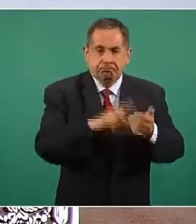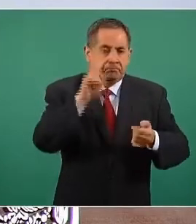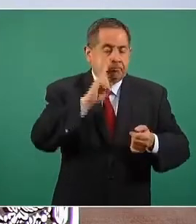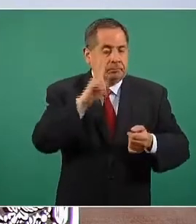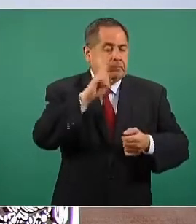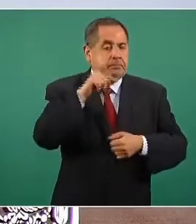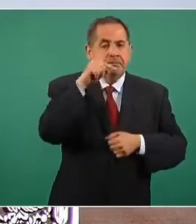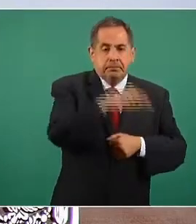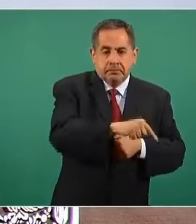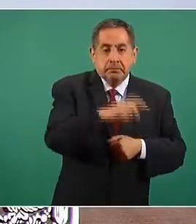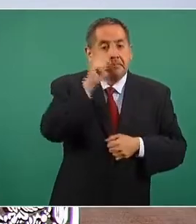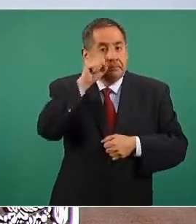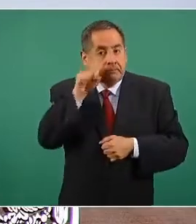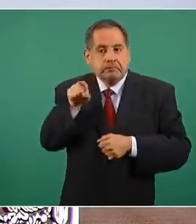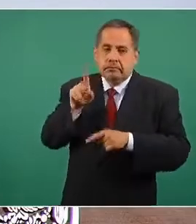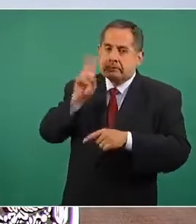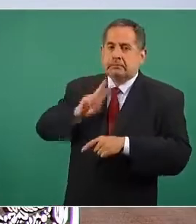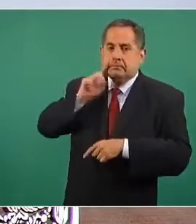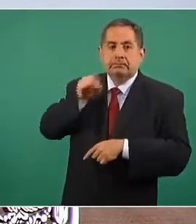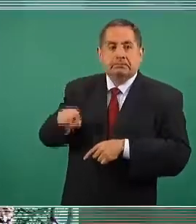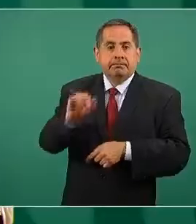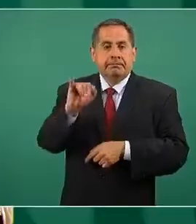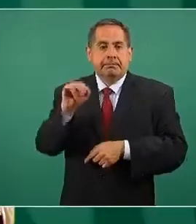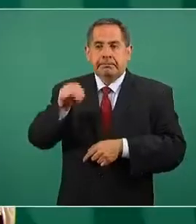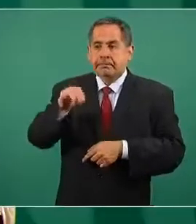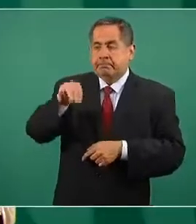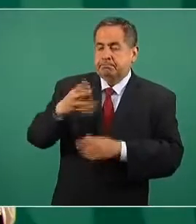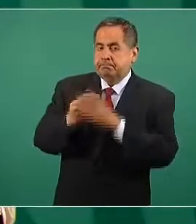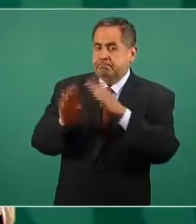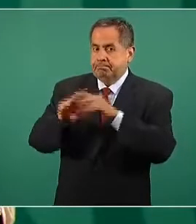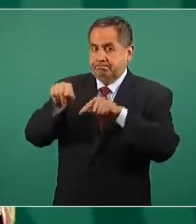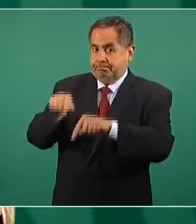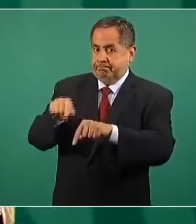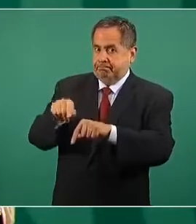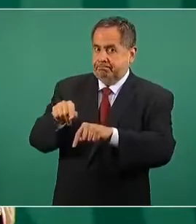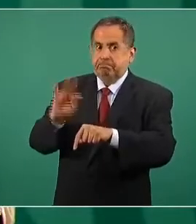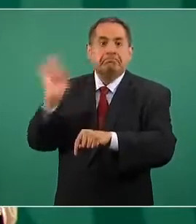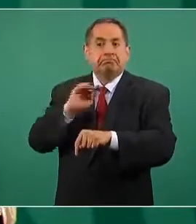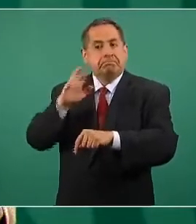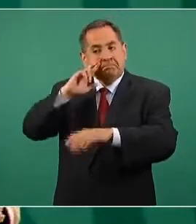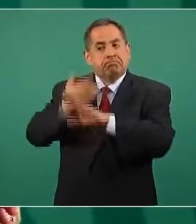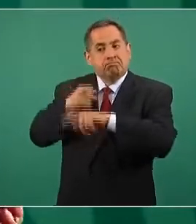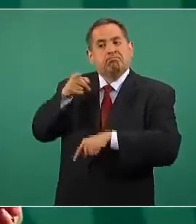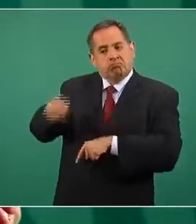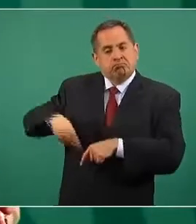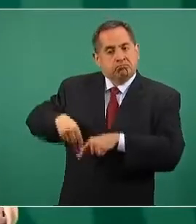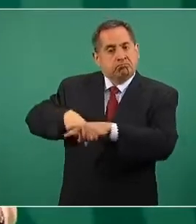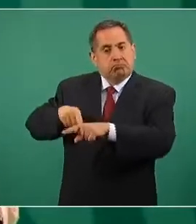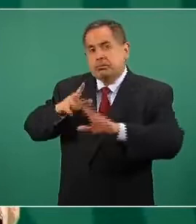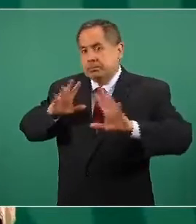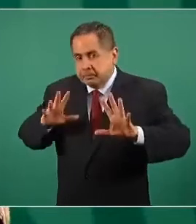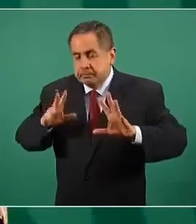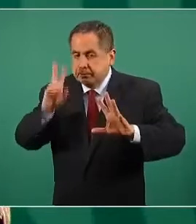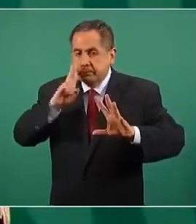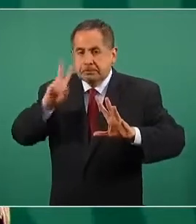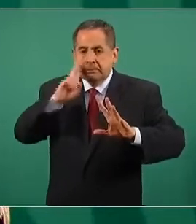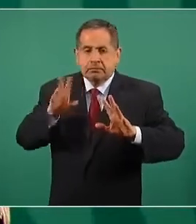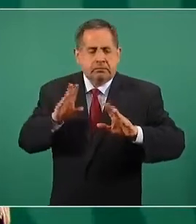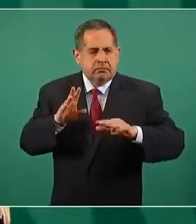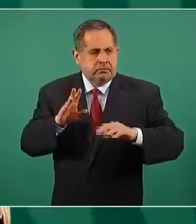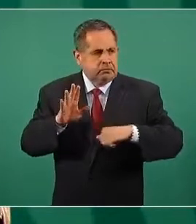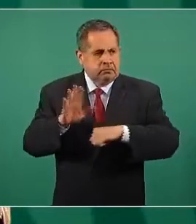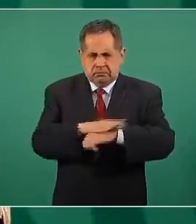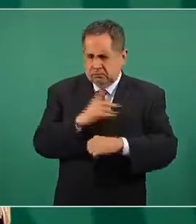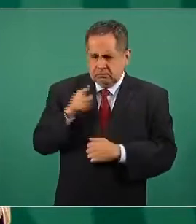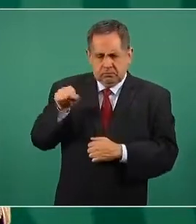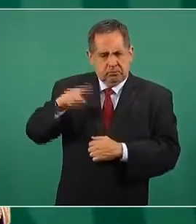del mismísimo Instituto Nacional de Migración. Ese es un tema, inclusive saber con qué atribuciones